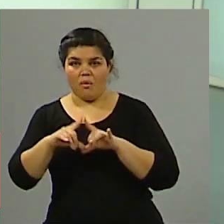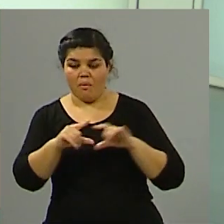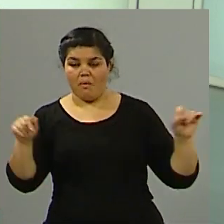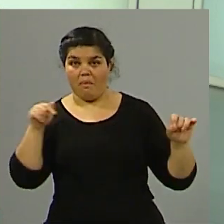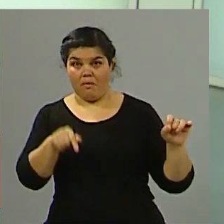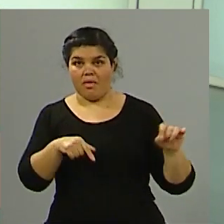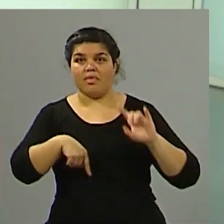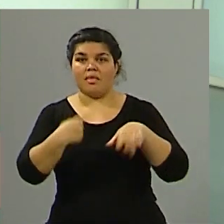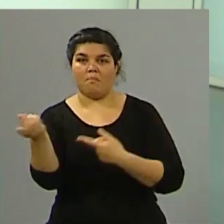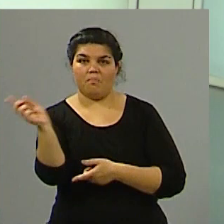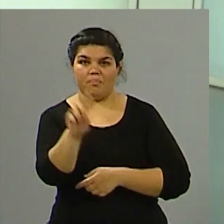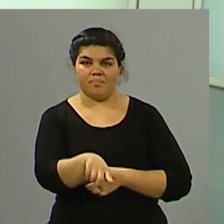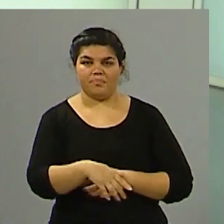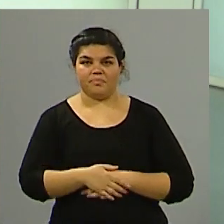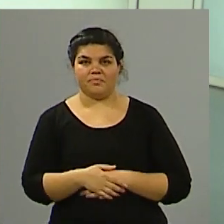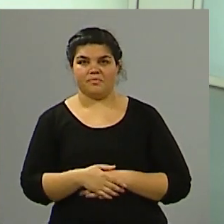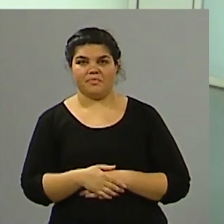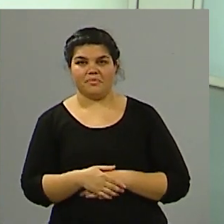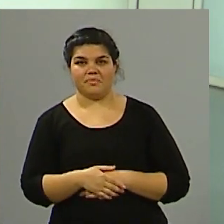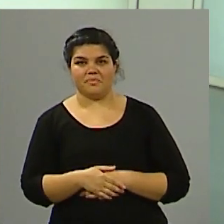www.unidiversidad.com.ar. Ya regresamos.